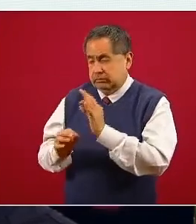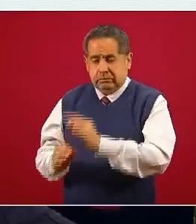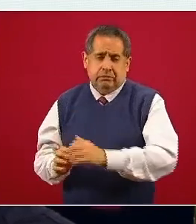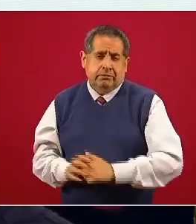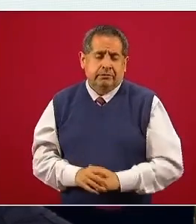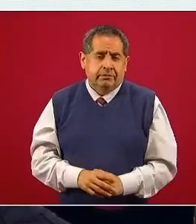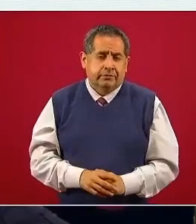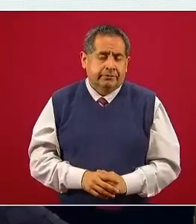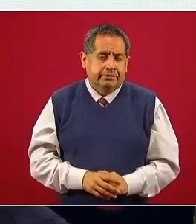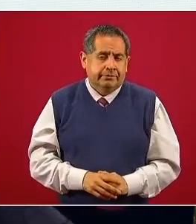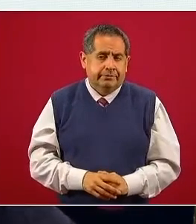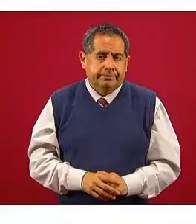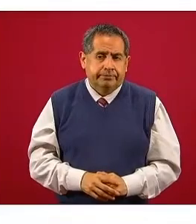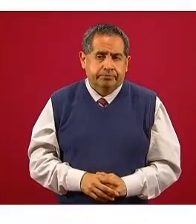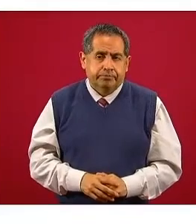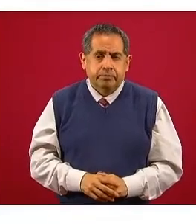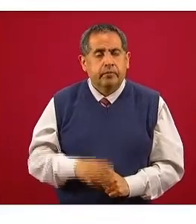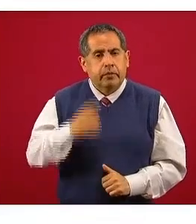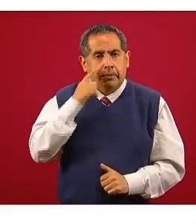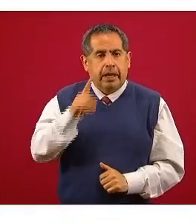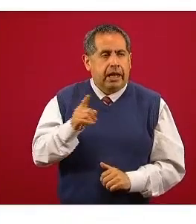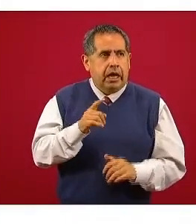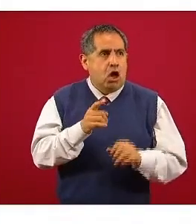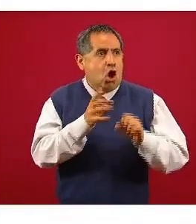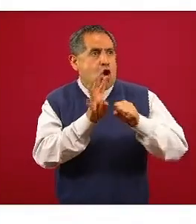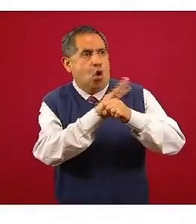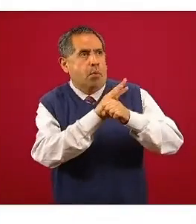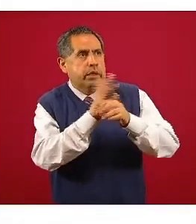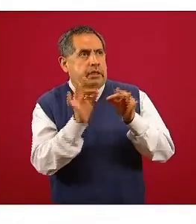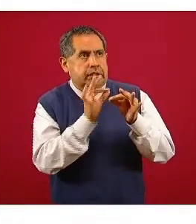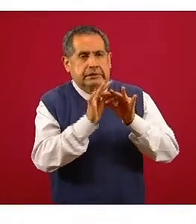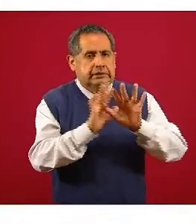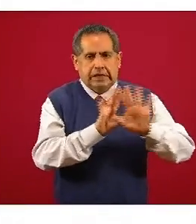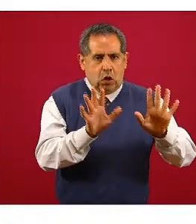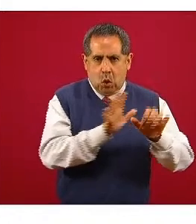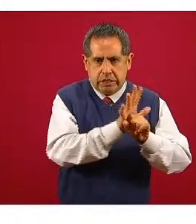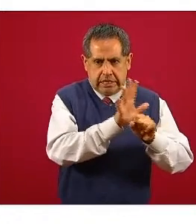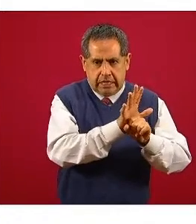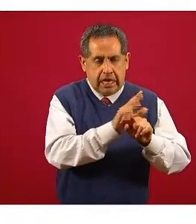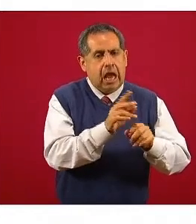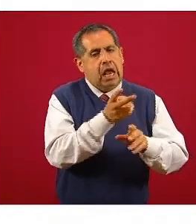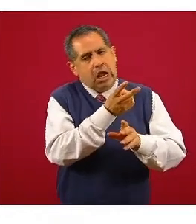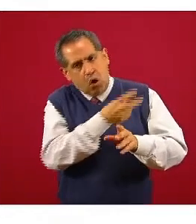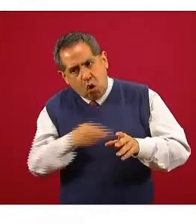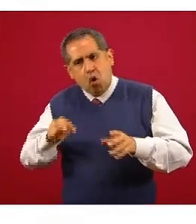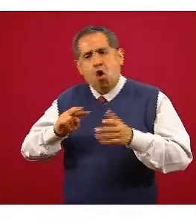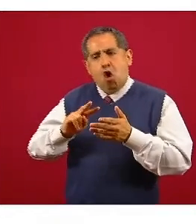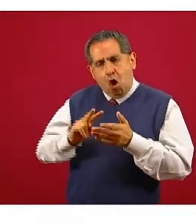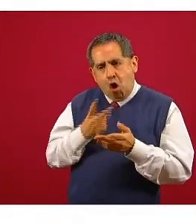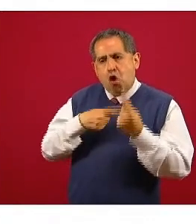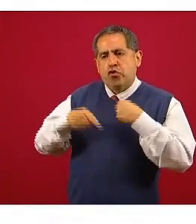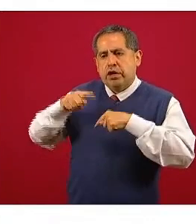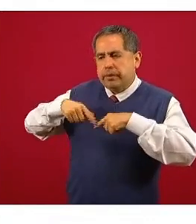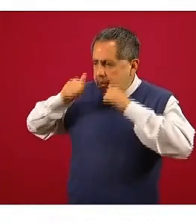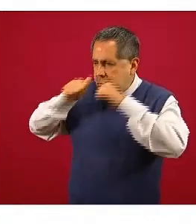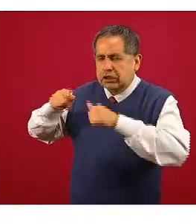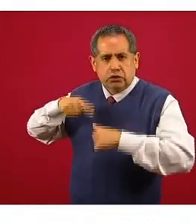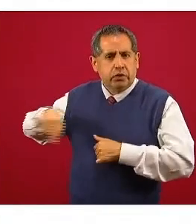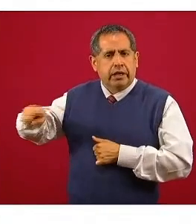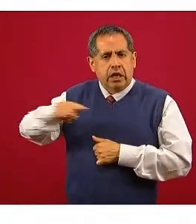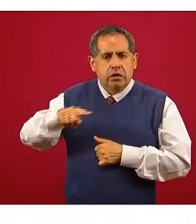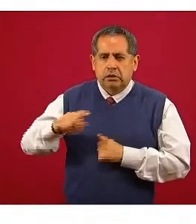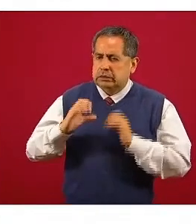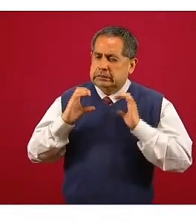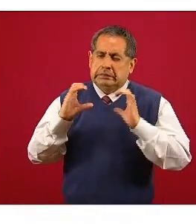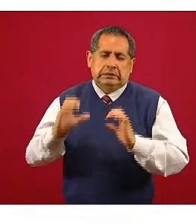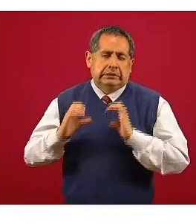Para esta desconversión es muy importante seguir con todas las medidas de precaución.